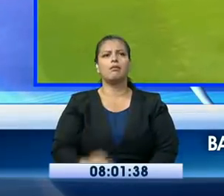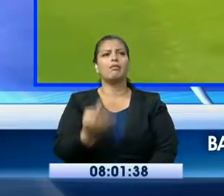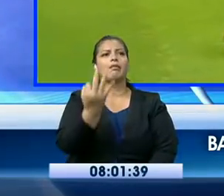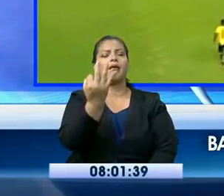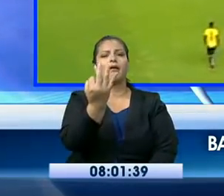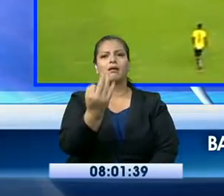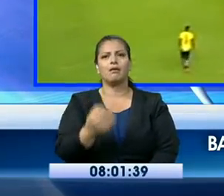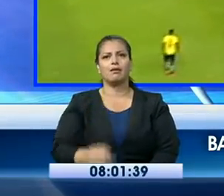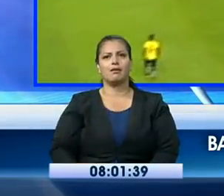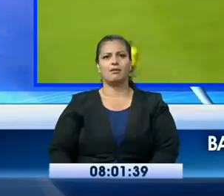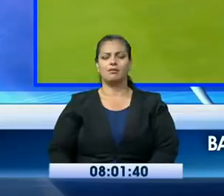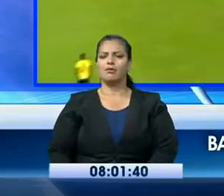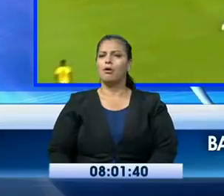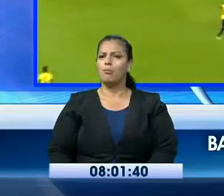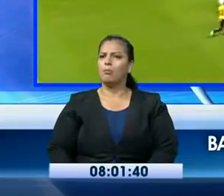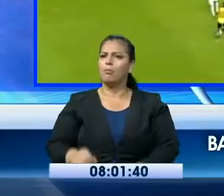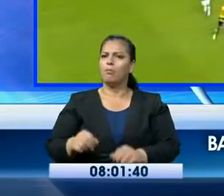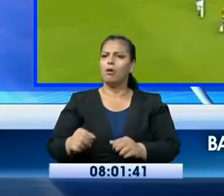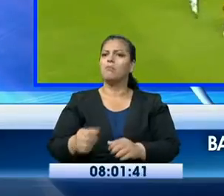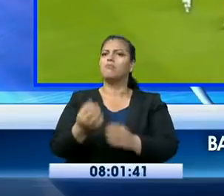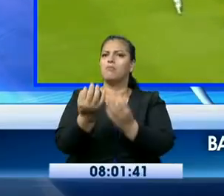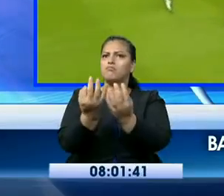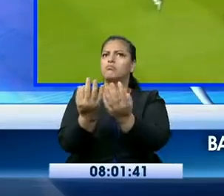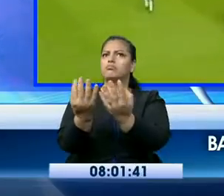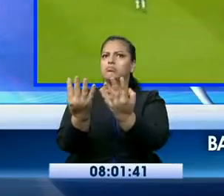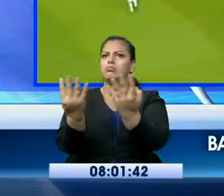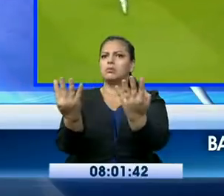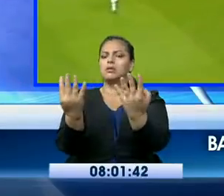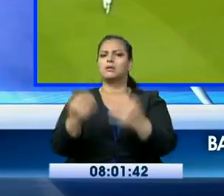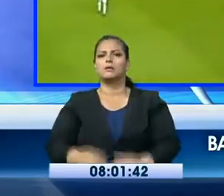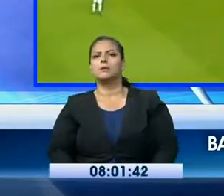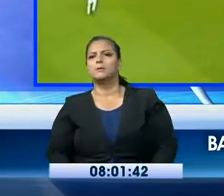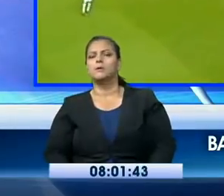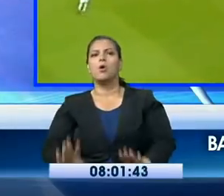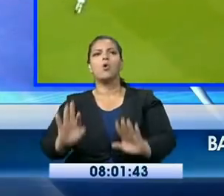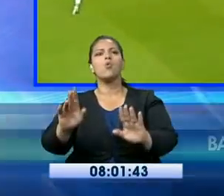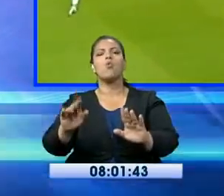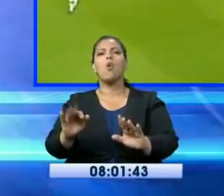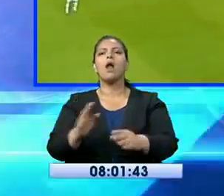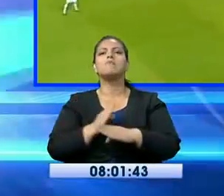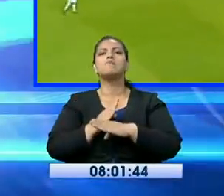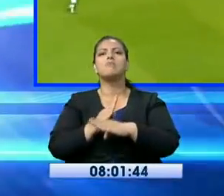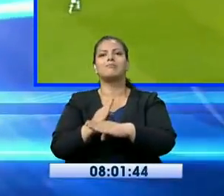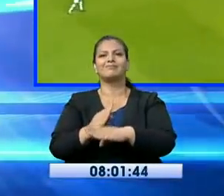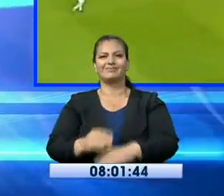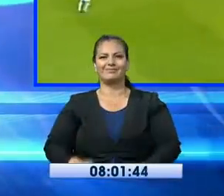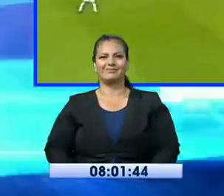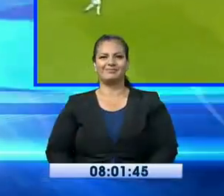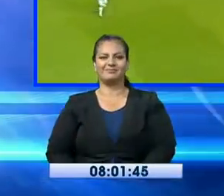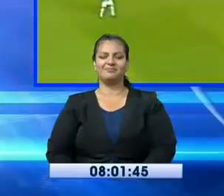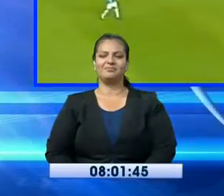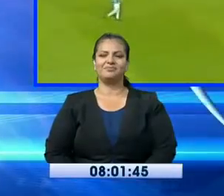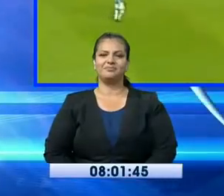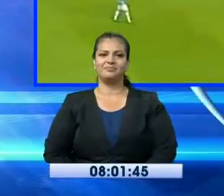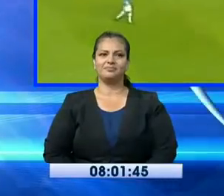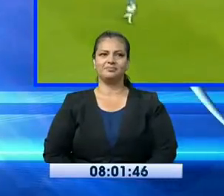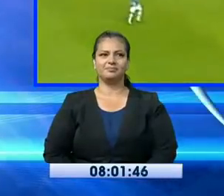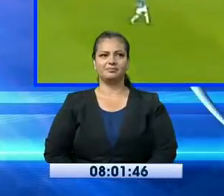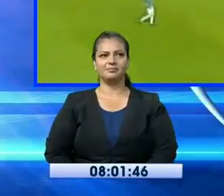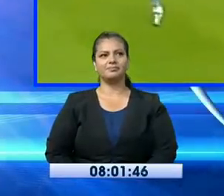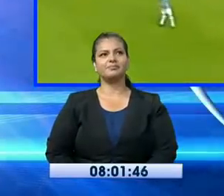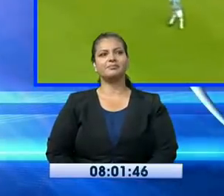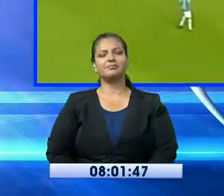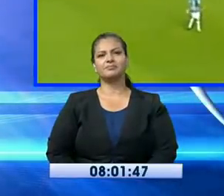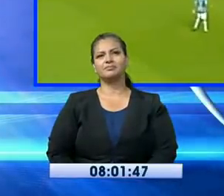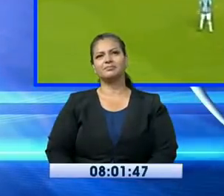muy triste pero sobre todo otras personas que estaban calentando el equipo hasta el final ese no es el barcelona que jugó